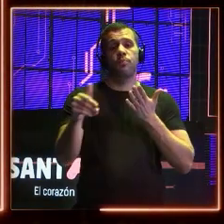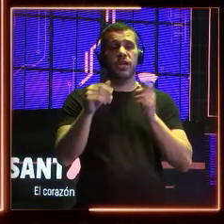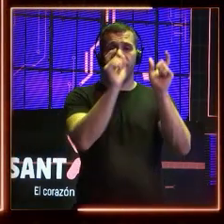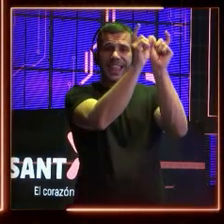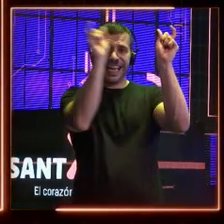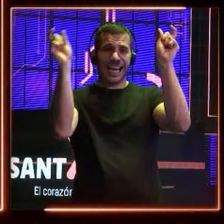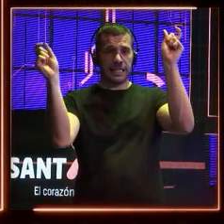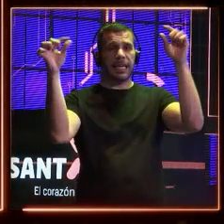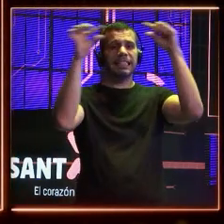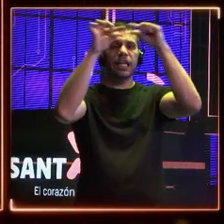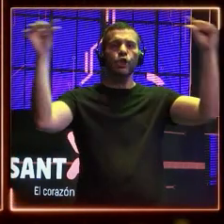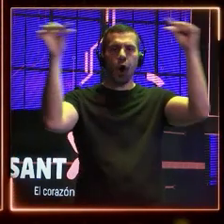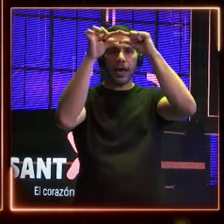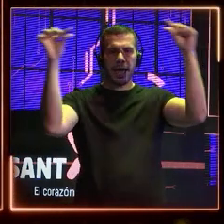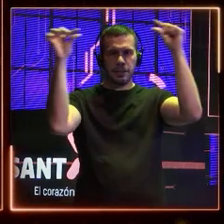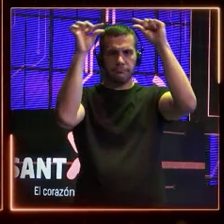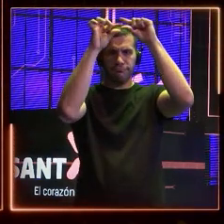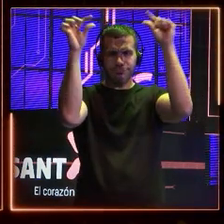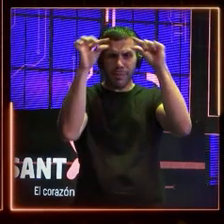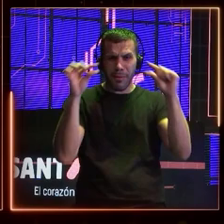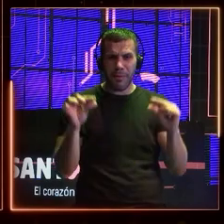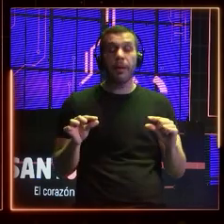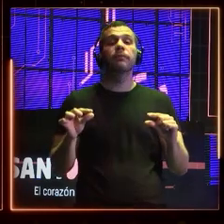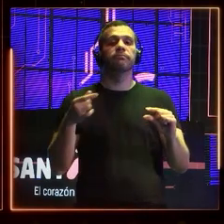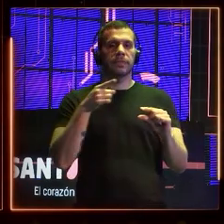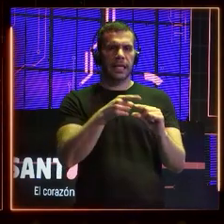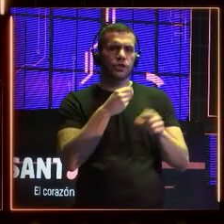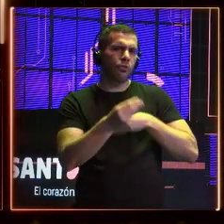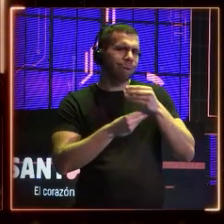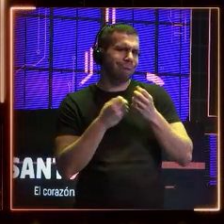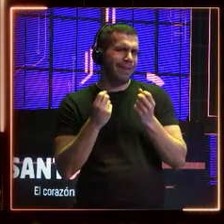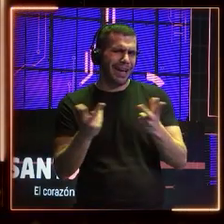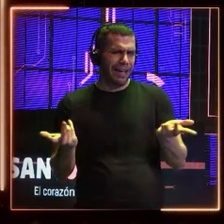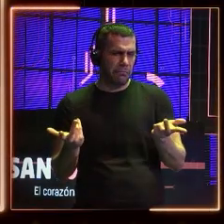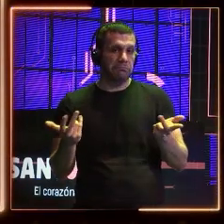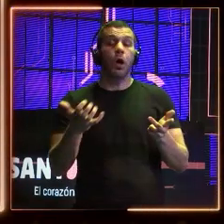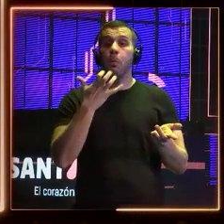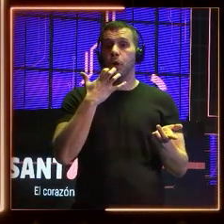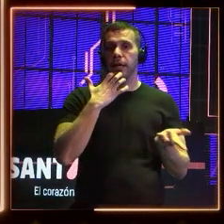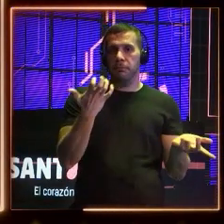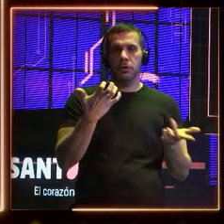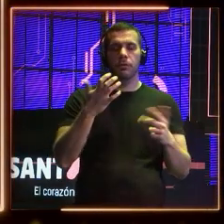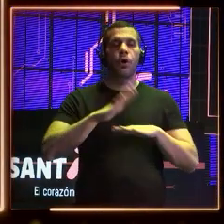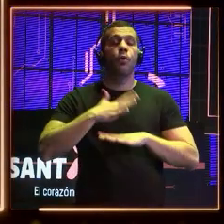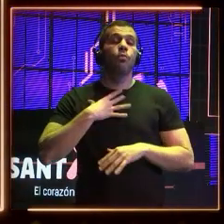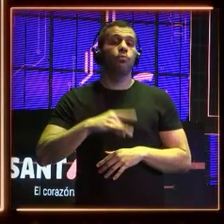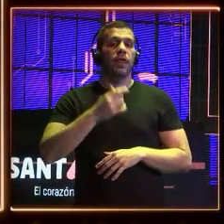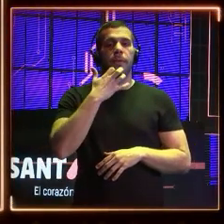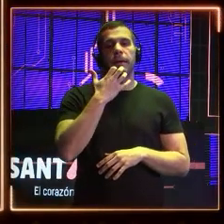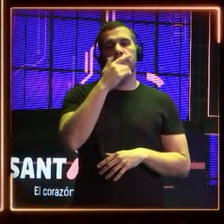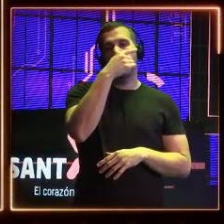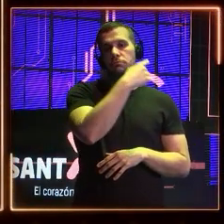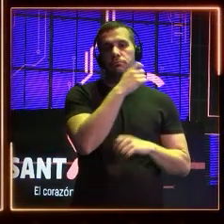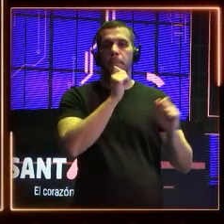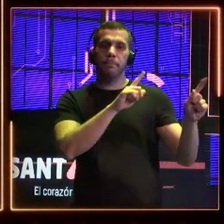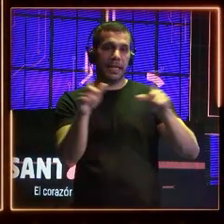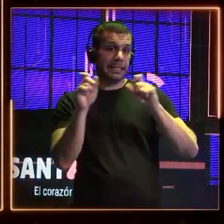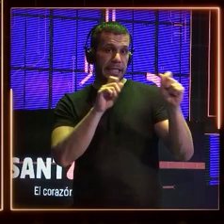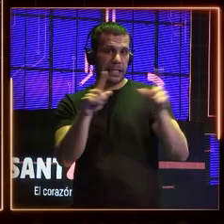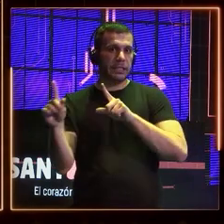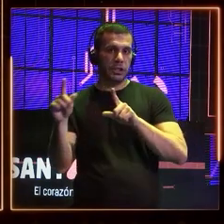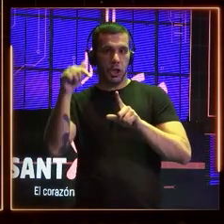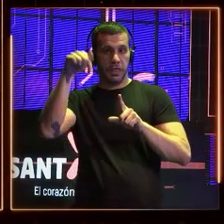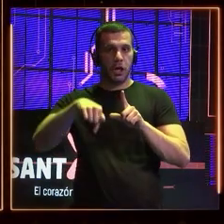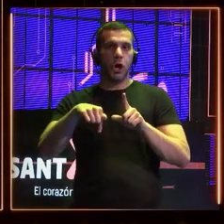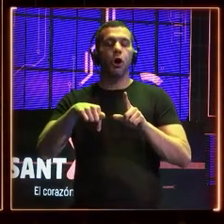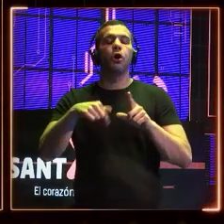10 veces más que lo que íamos anteriormente Para qué sirve Eso sirve para que por ejemplo cojáis la presentación de hoy se la introduzca al sistema